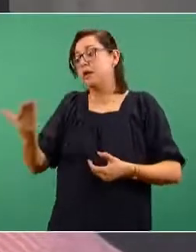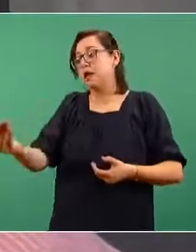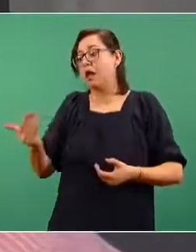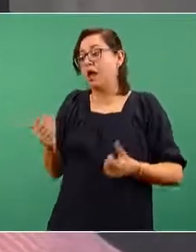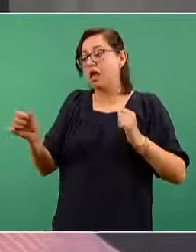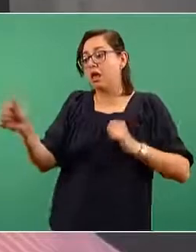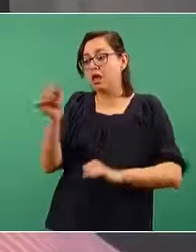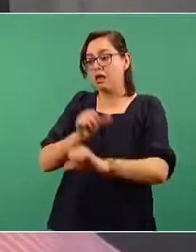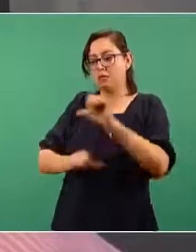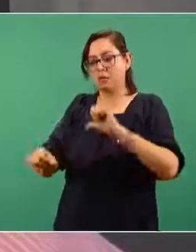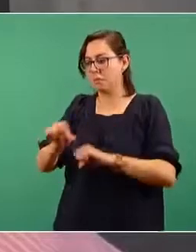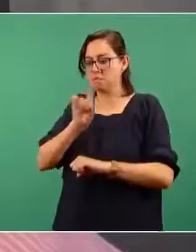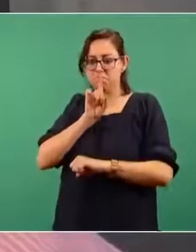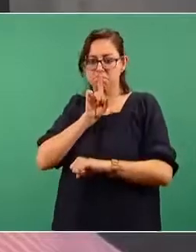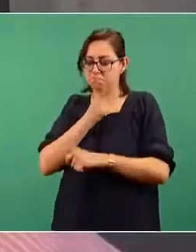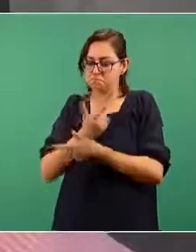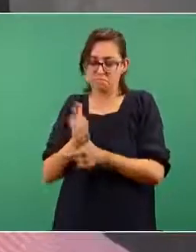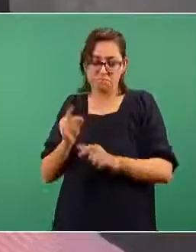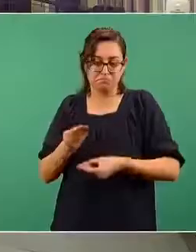por parte de la iniciativa privada.